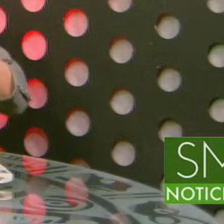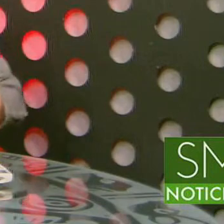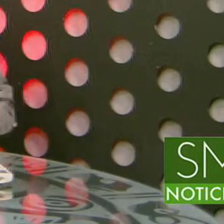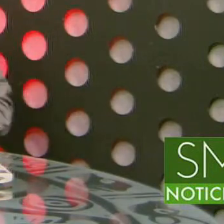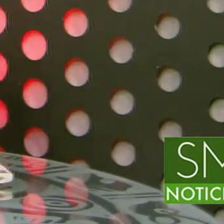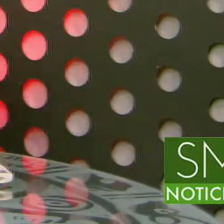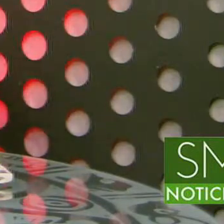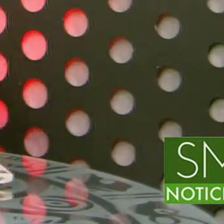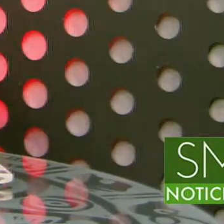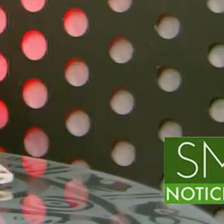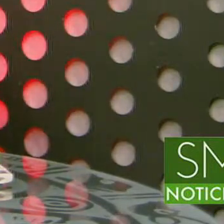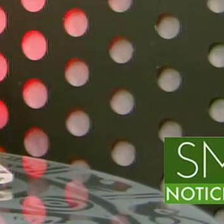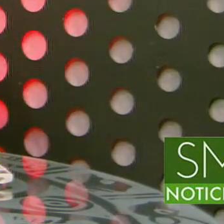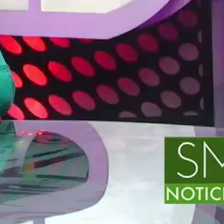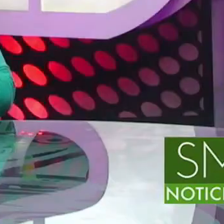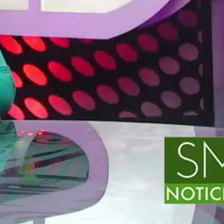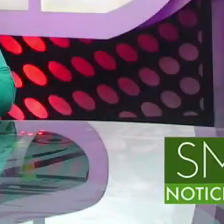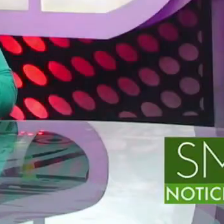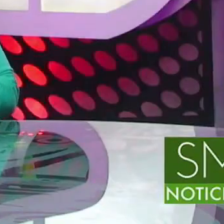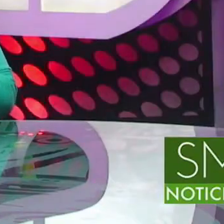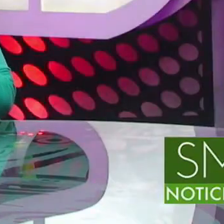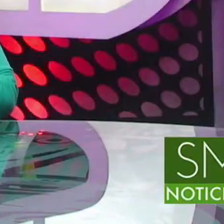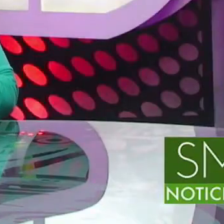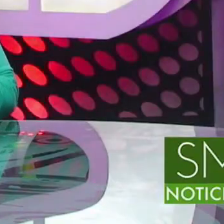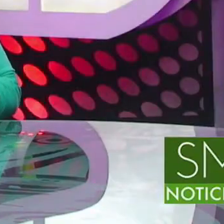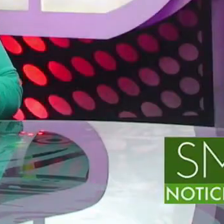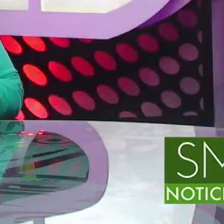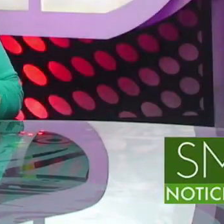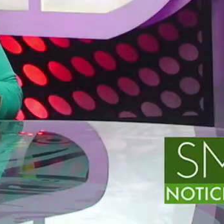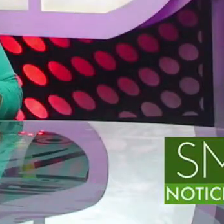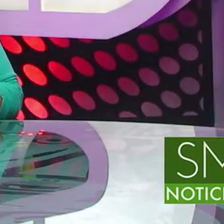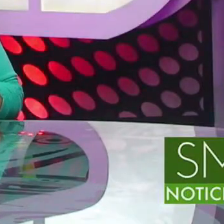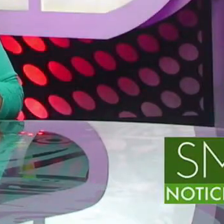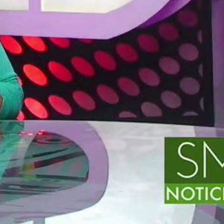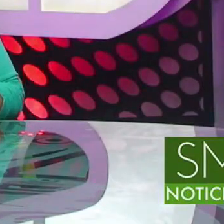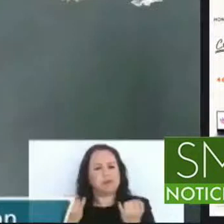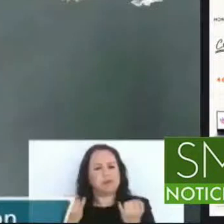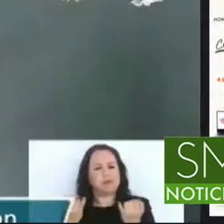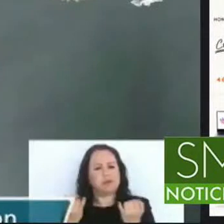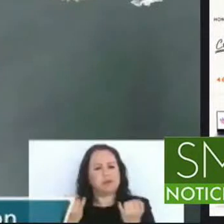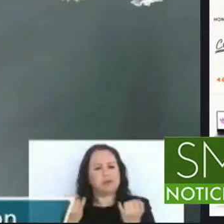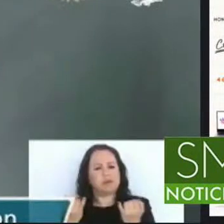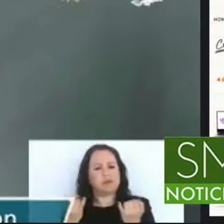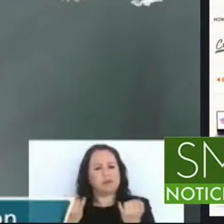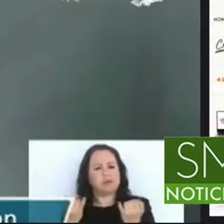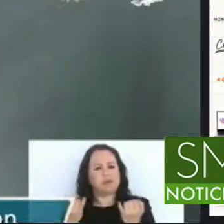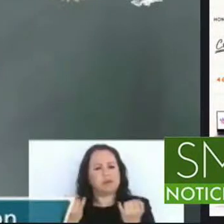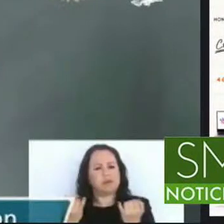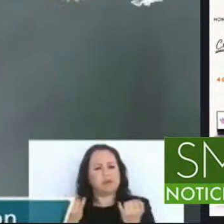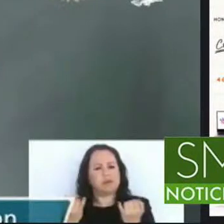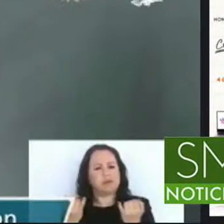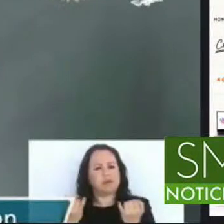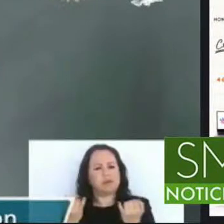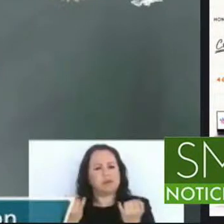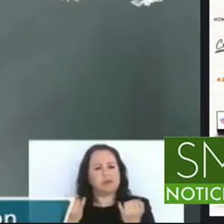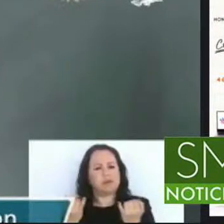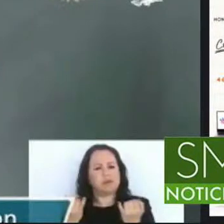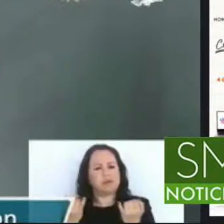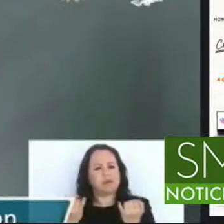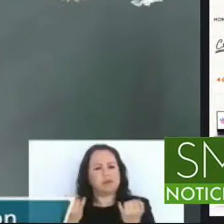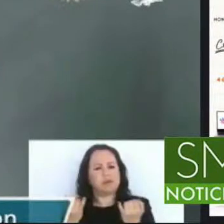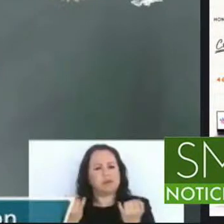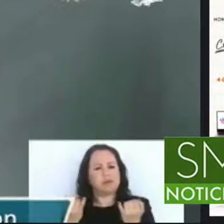Sí. Ok, bueno. Bueno, con esto, bueno, prevé que se hable acerca del envío de vacunas. Esto lo